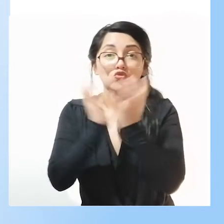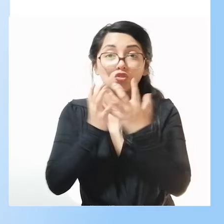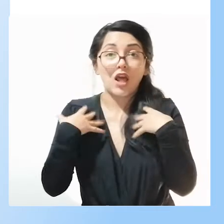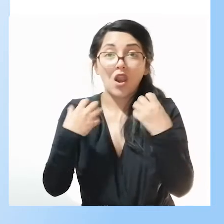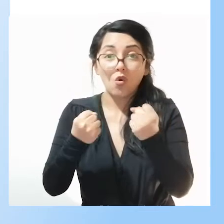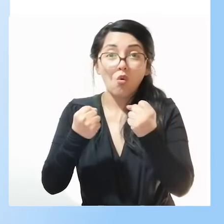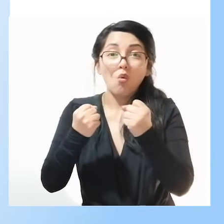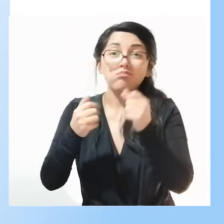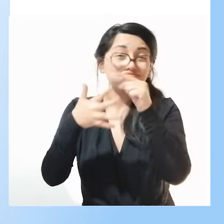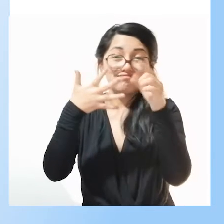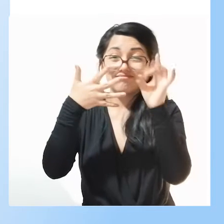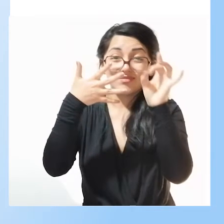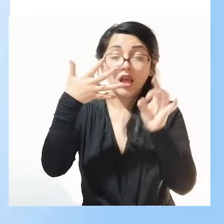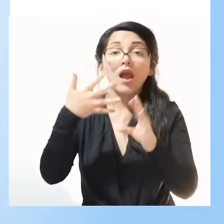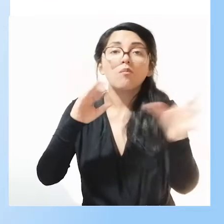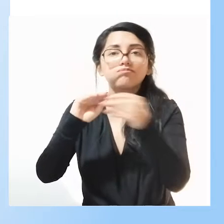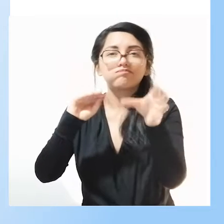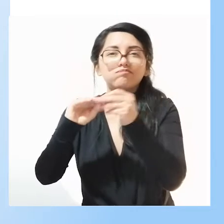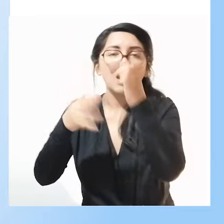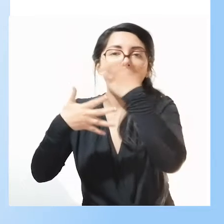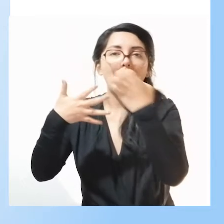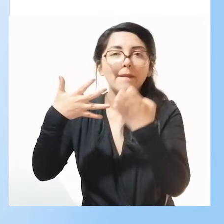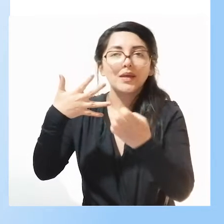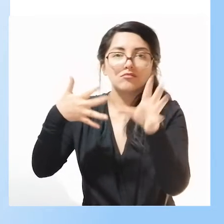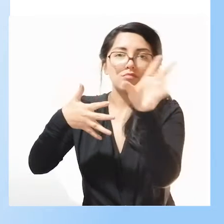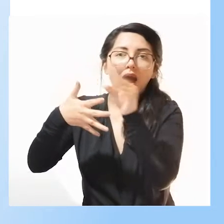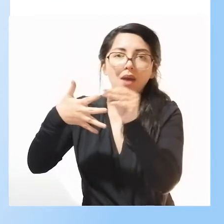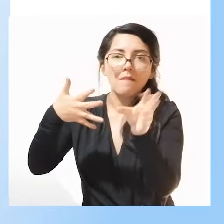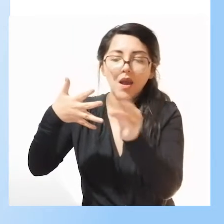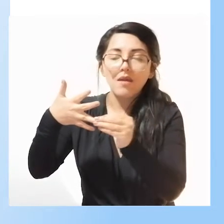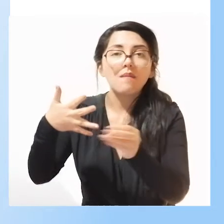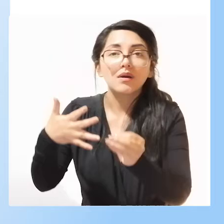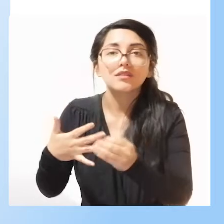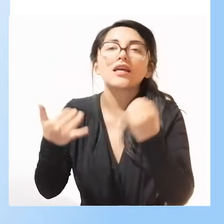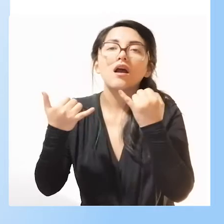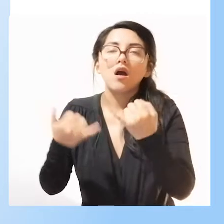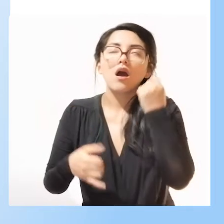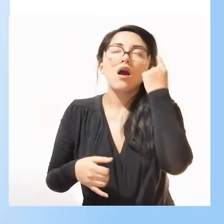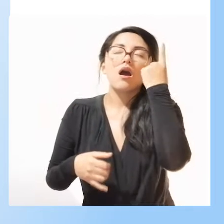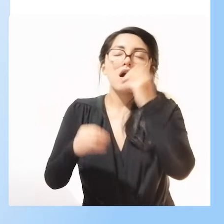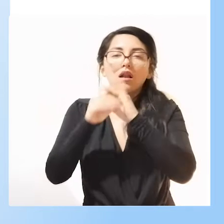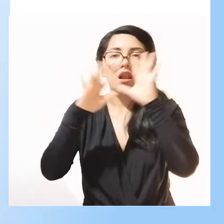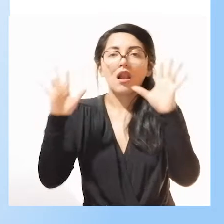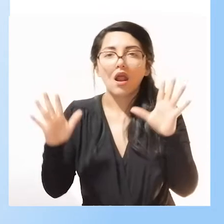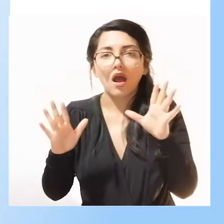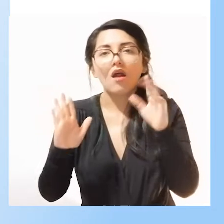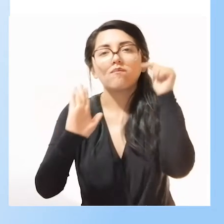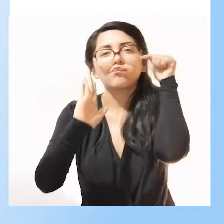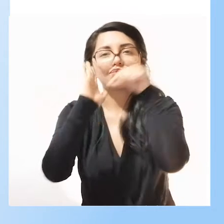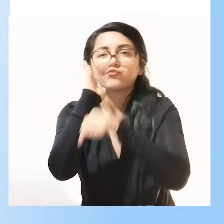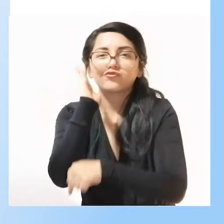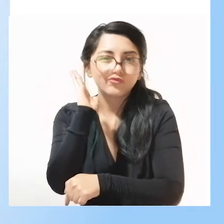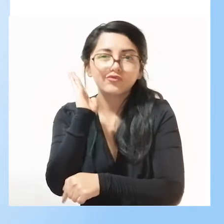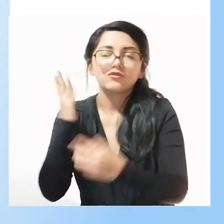otros elementos para tener la actual perspectiva ecológica y social y un concepto más complejo